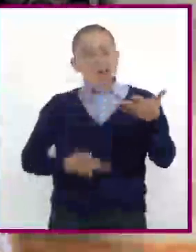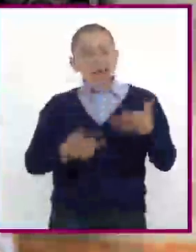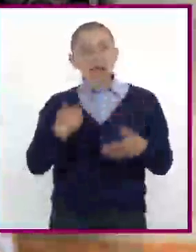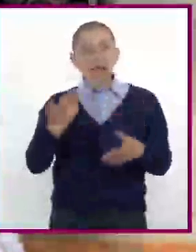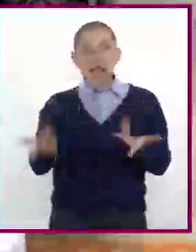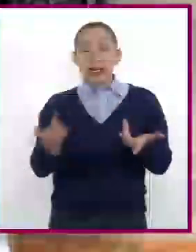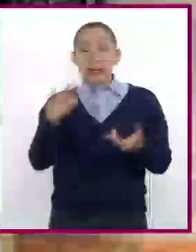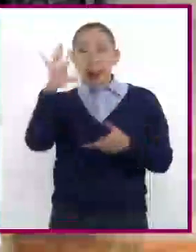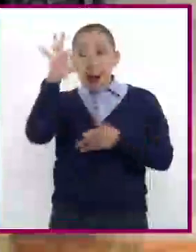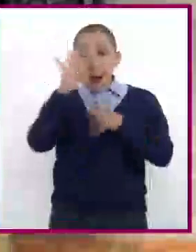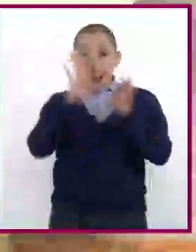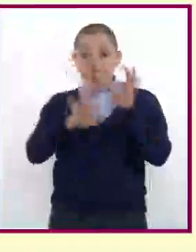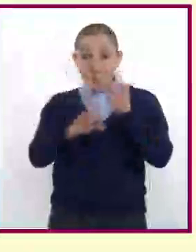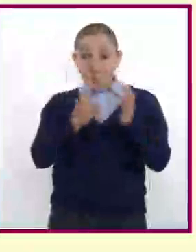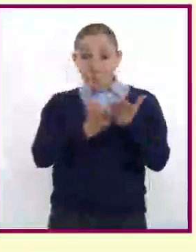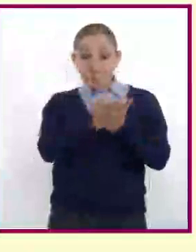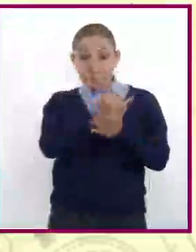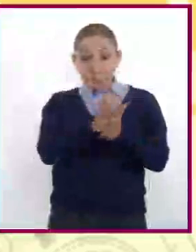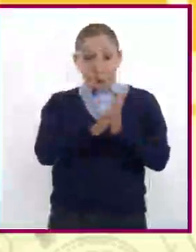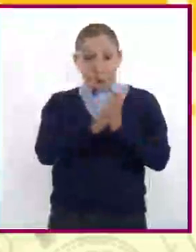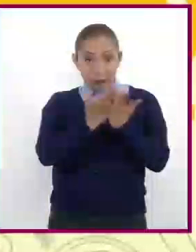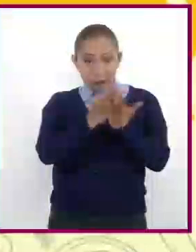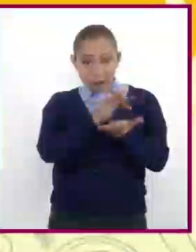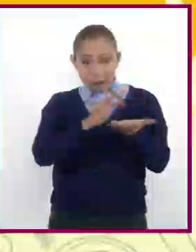ingredientes para seleccionar un texto son